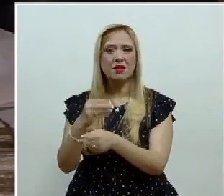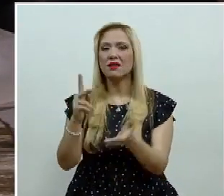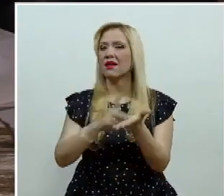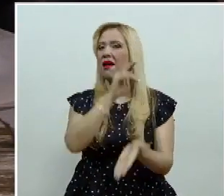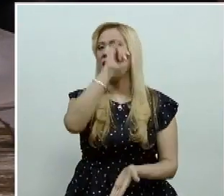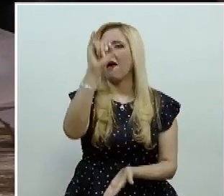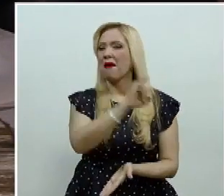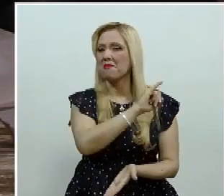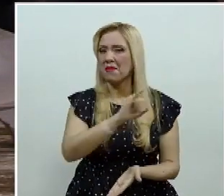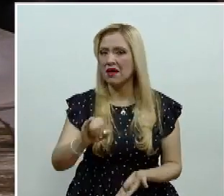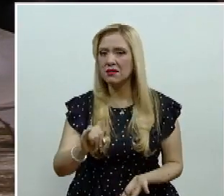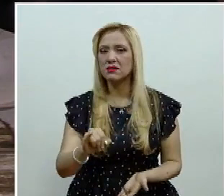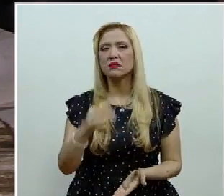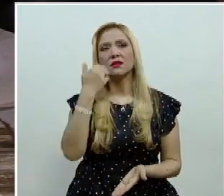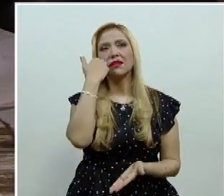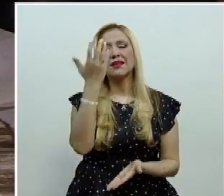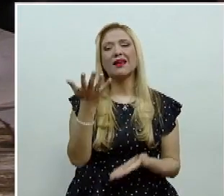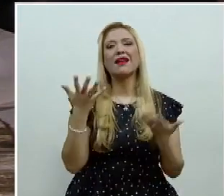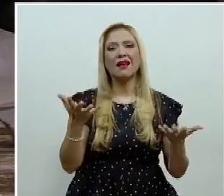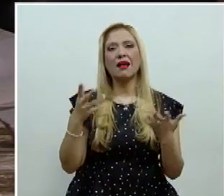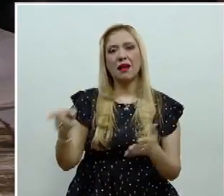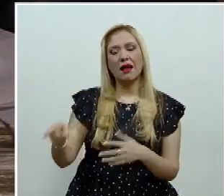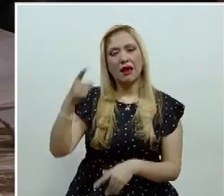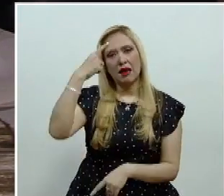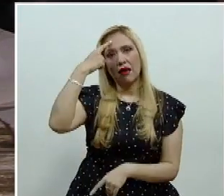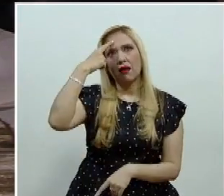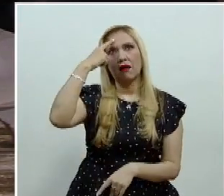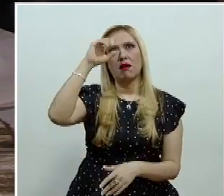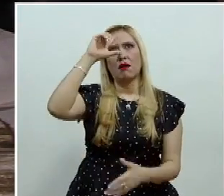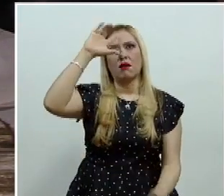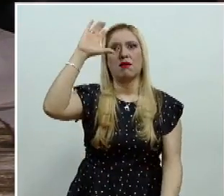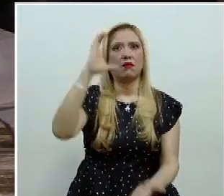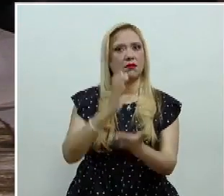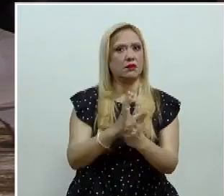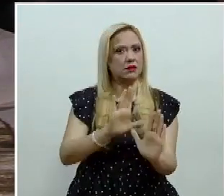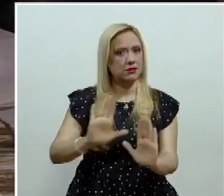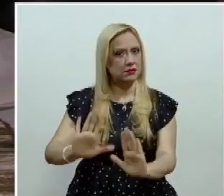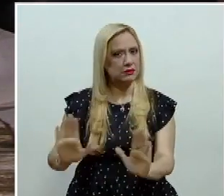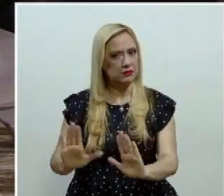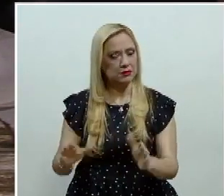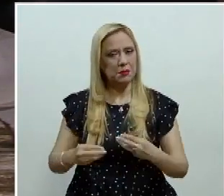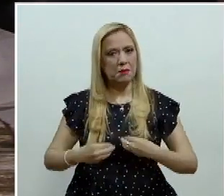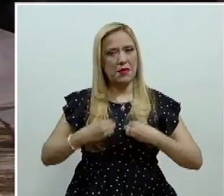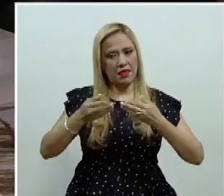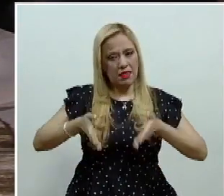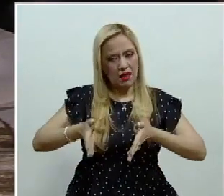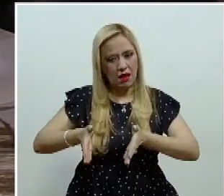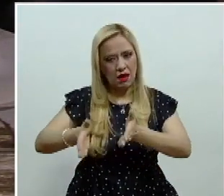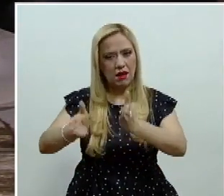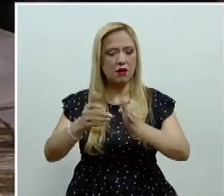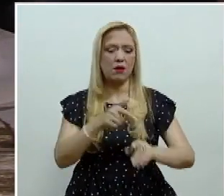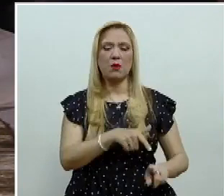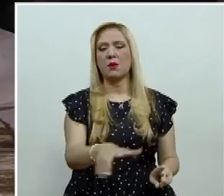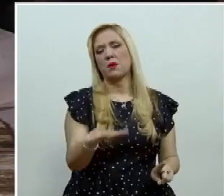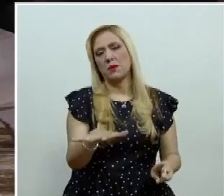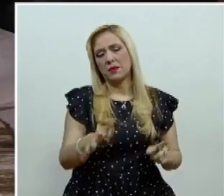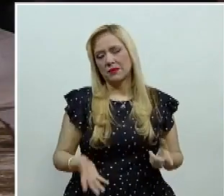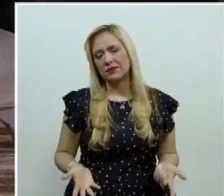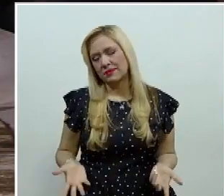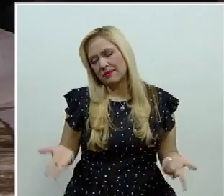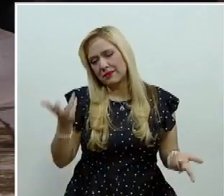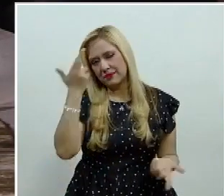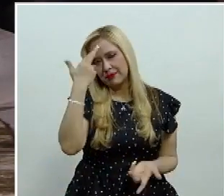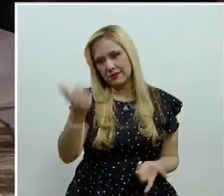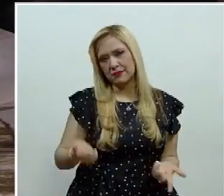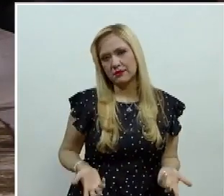repetición, y lo que busca es encaminar o reencaminar los proyectos de vida, porque algo que me gustaría mencionar y que creo que es muy importante